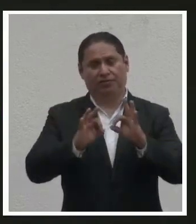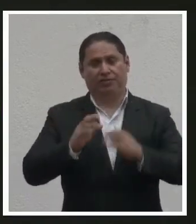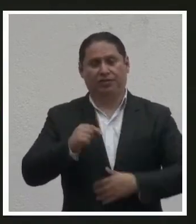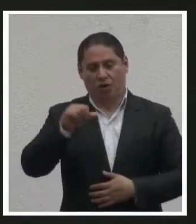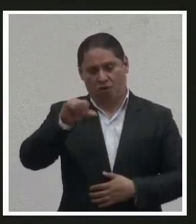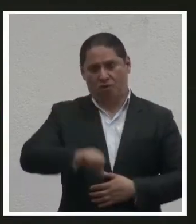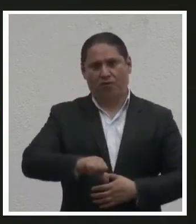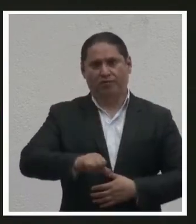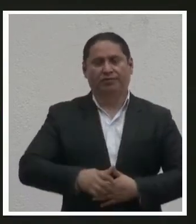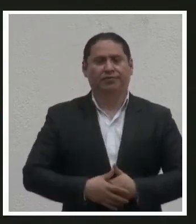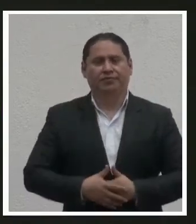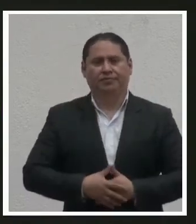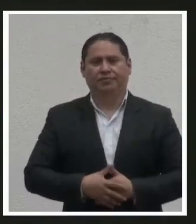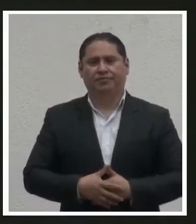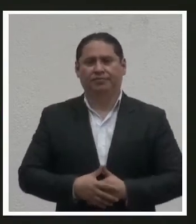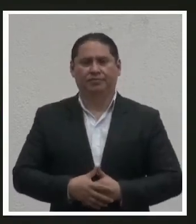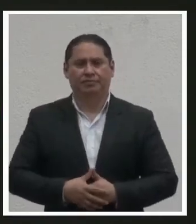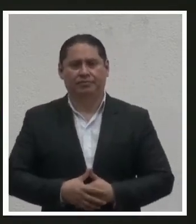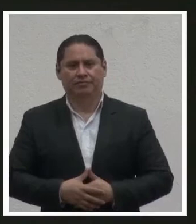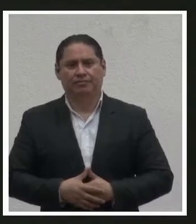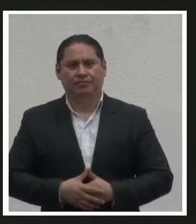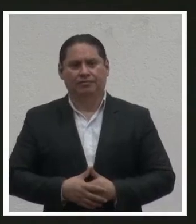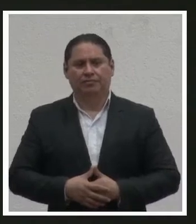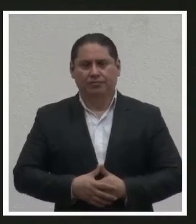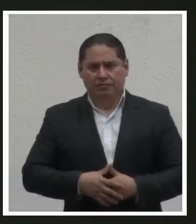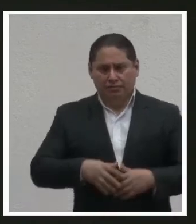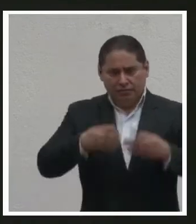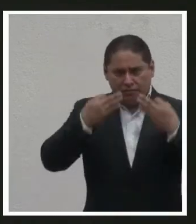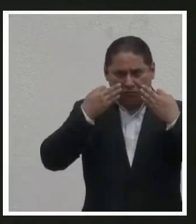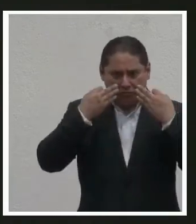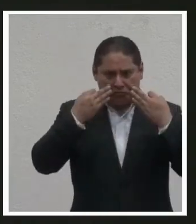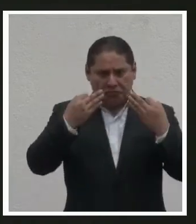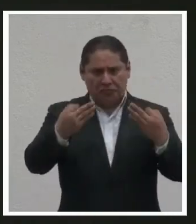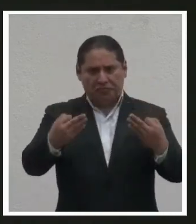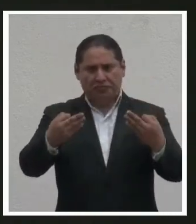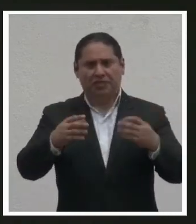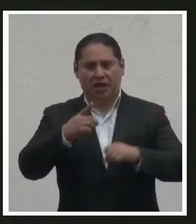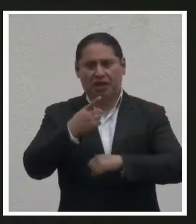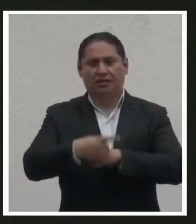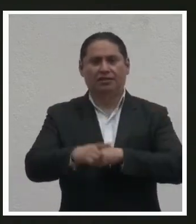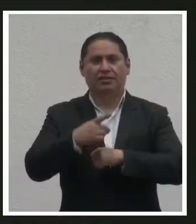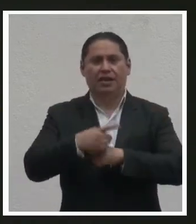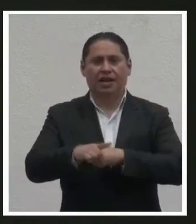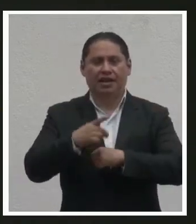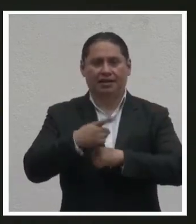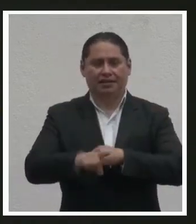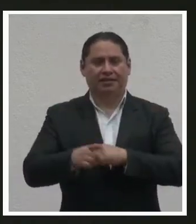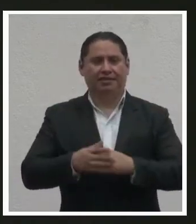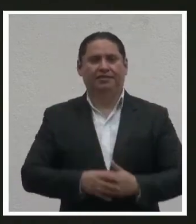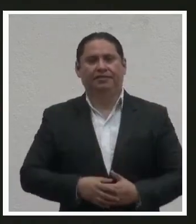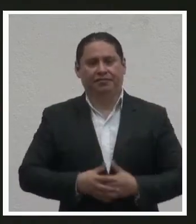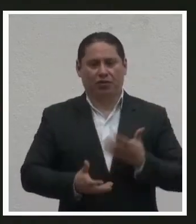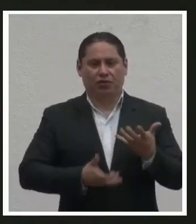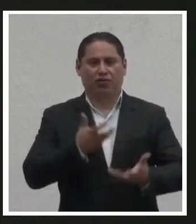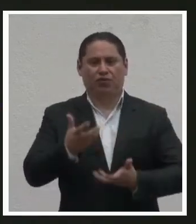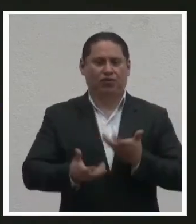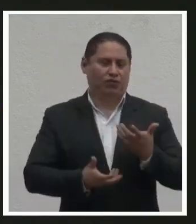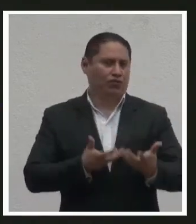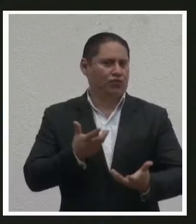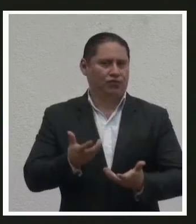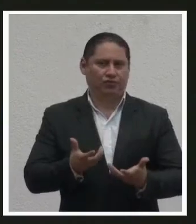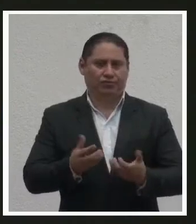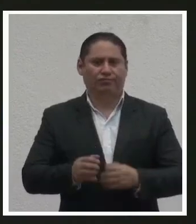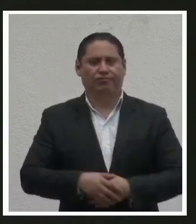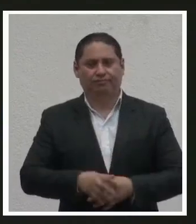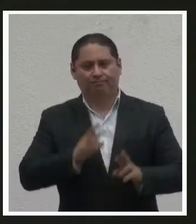de hoy. Todos somos testigos de primera mano del daño que causa el alcance inusitado de las llamas.